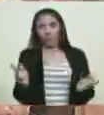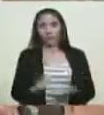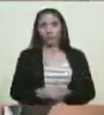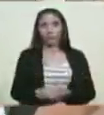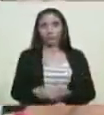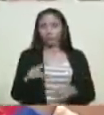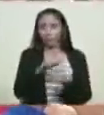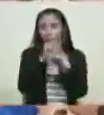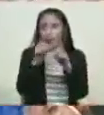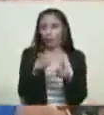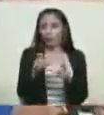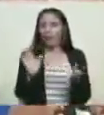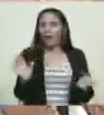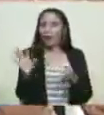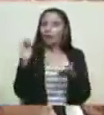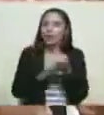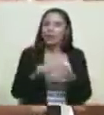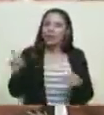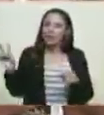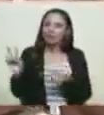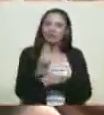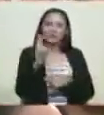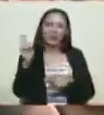¿Ustedes quieren que vuelva la violencia?